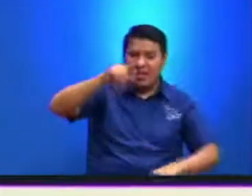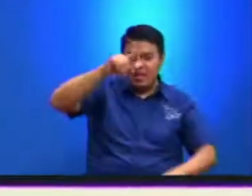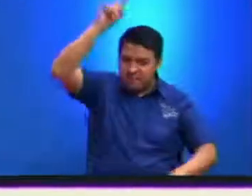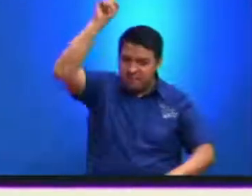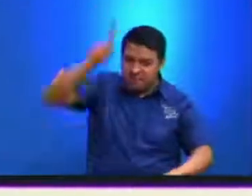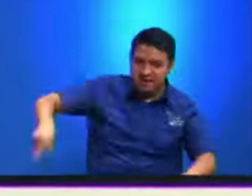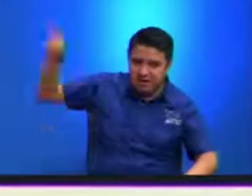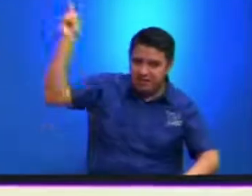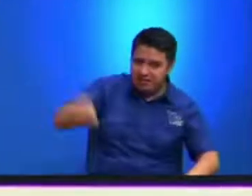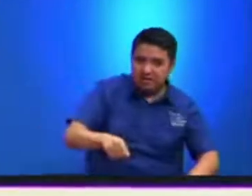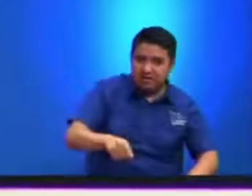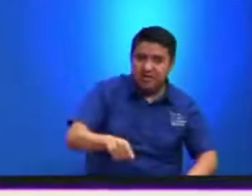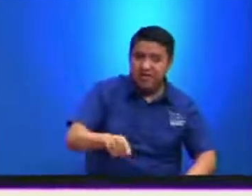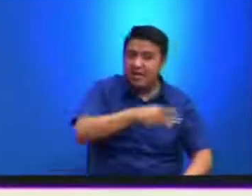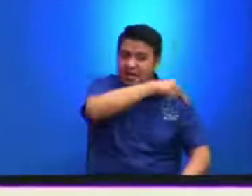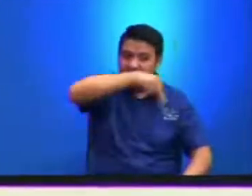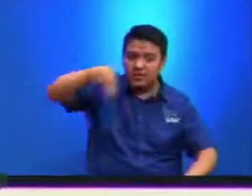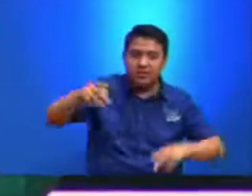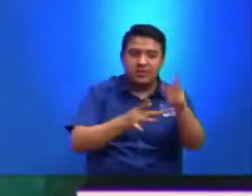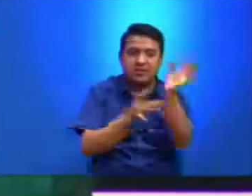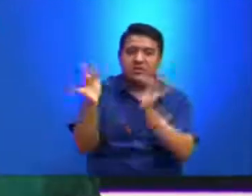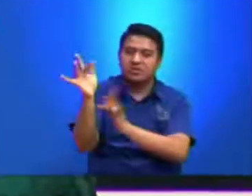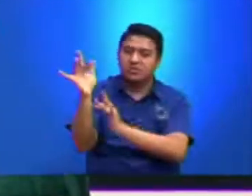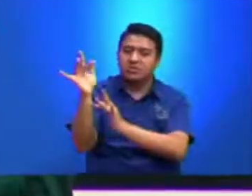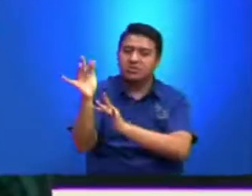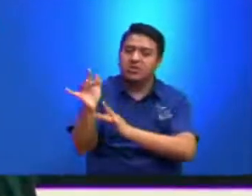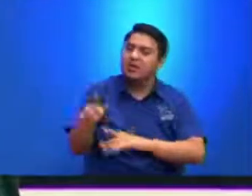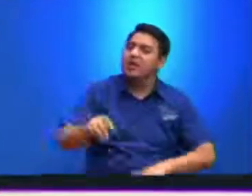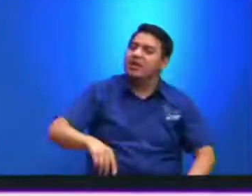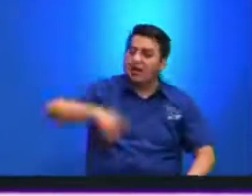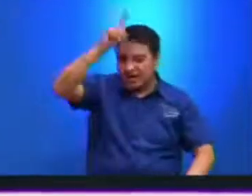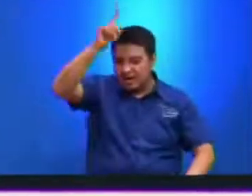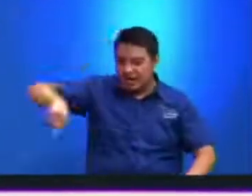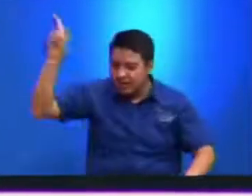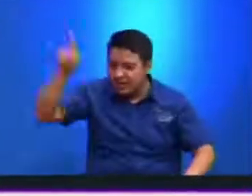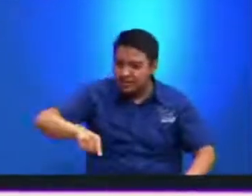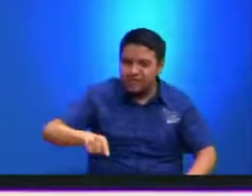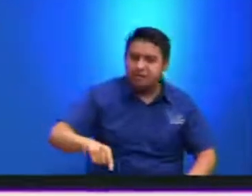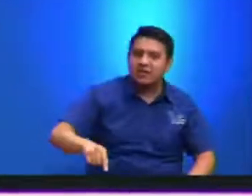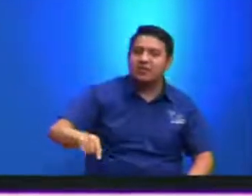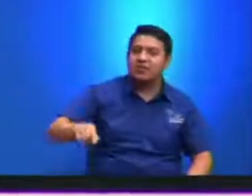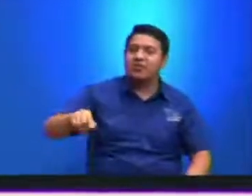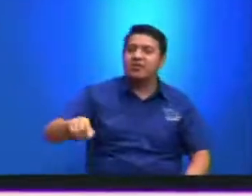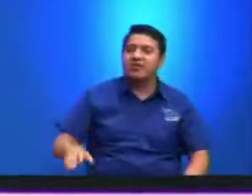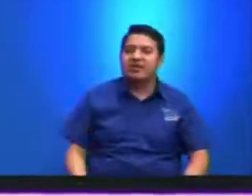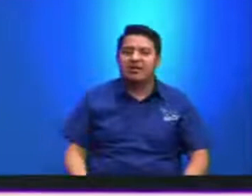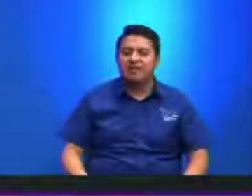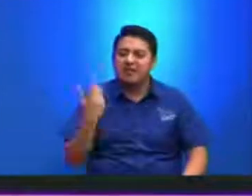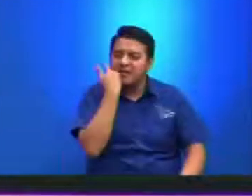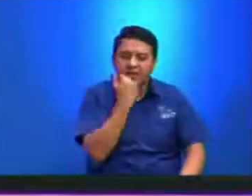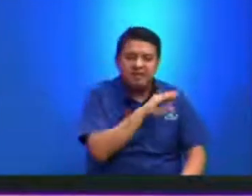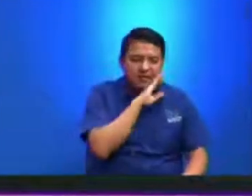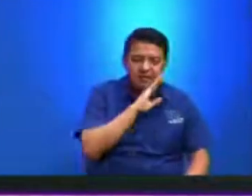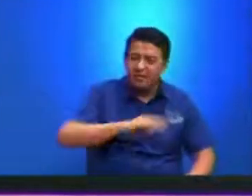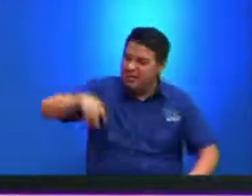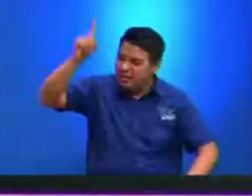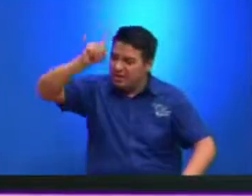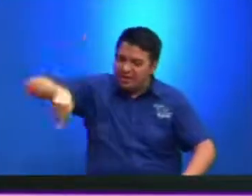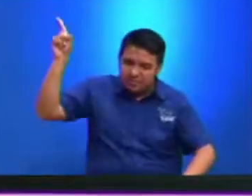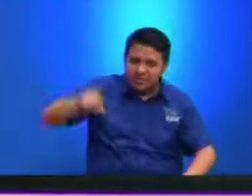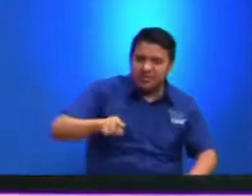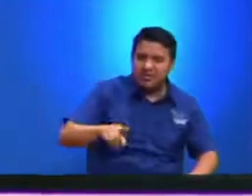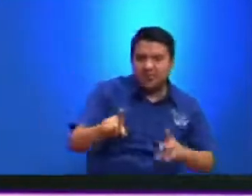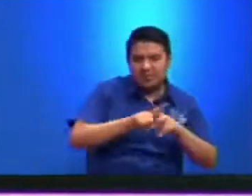en el nombre poderoso de Cristo. Sale todo espíritu inmundo que ha venido a atormentar al pueblo